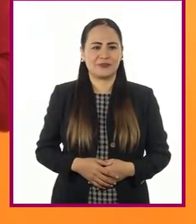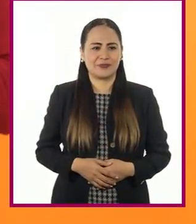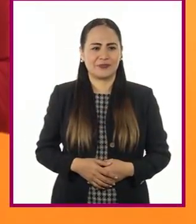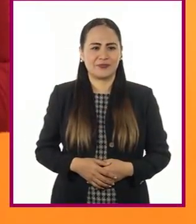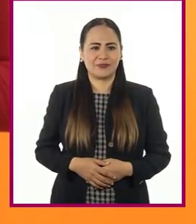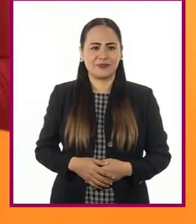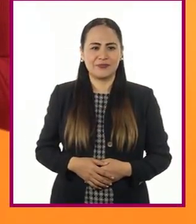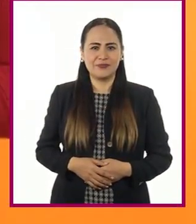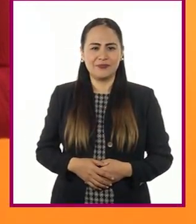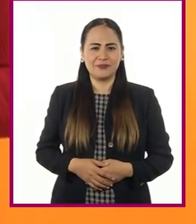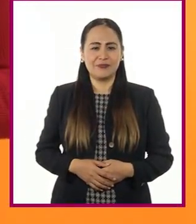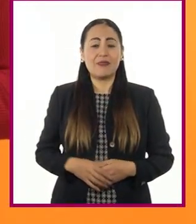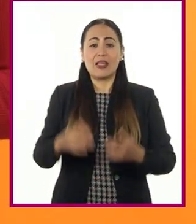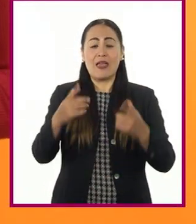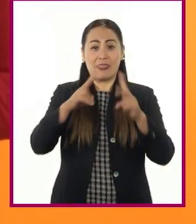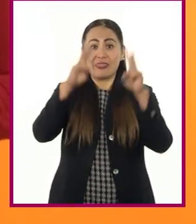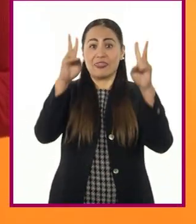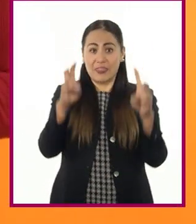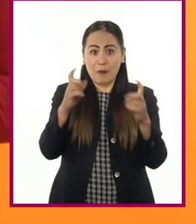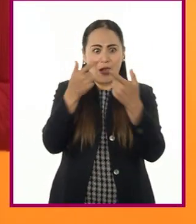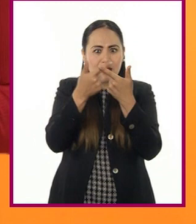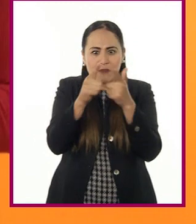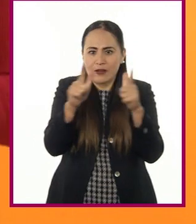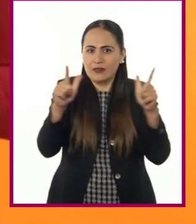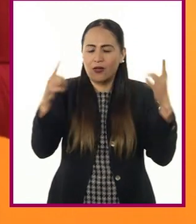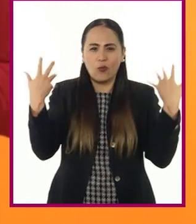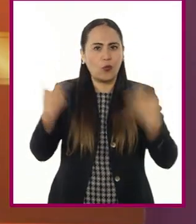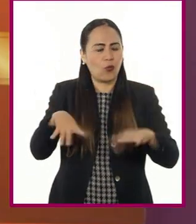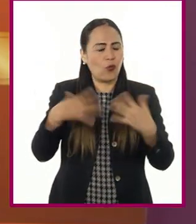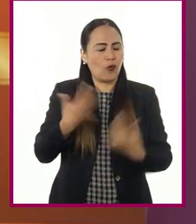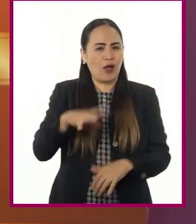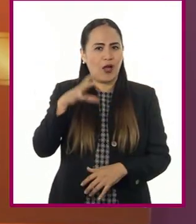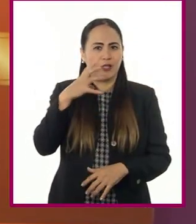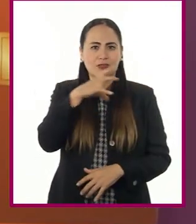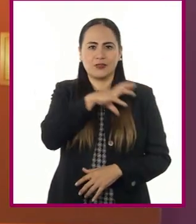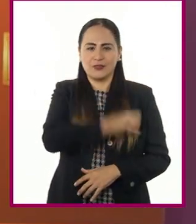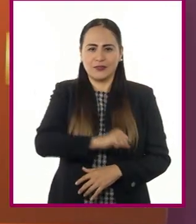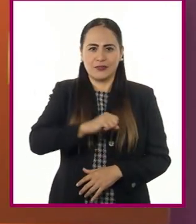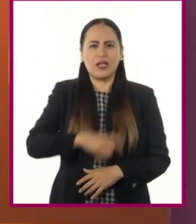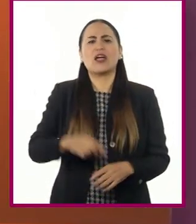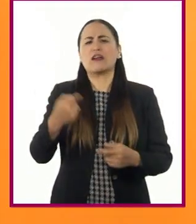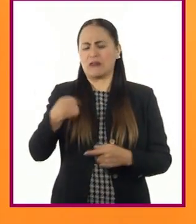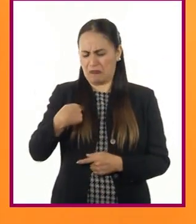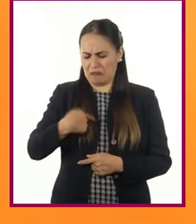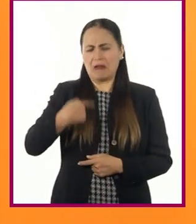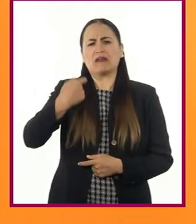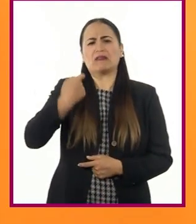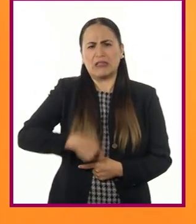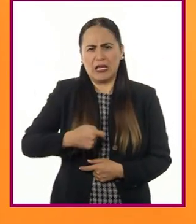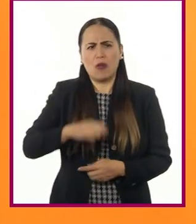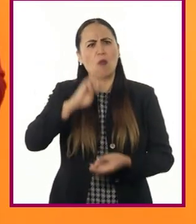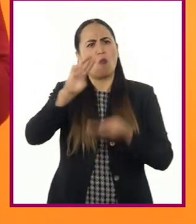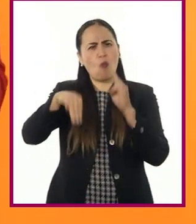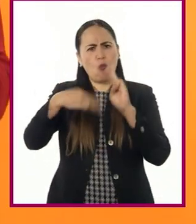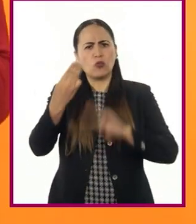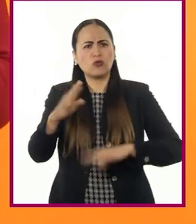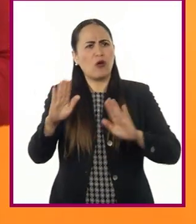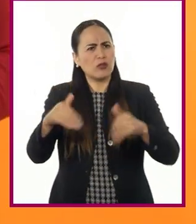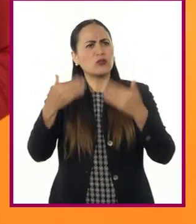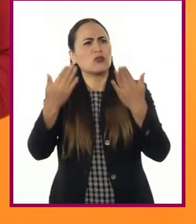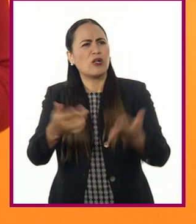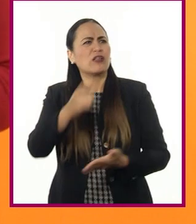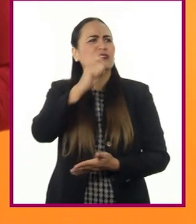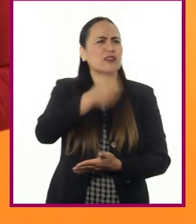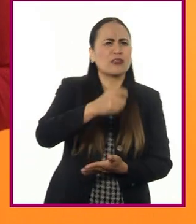La libertad es un tema fascinante, porque al pensarla, nuestras ideas sobre quiénes somos y sobre el mundo nos abren las múltiples